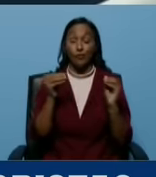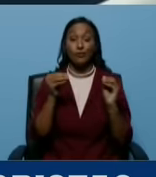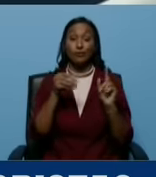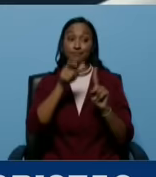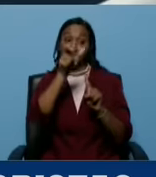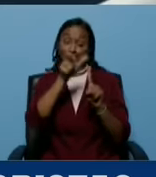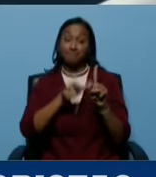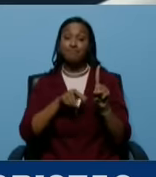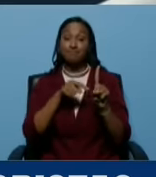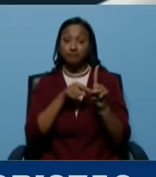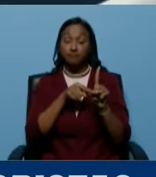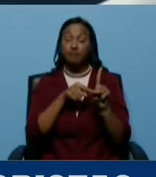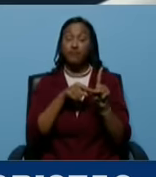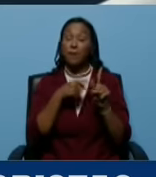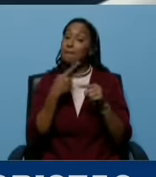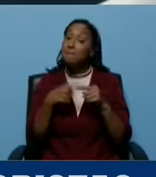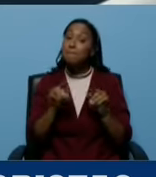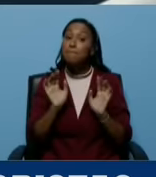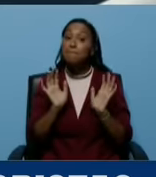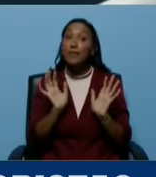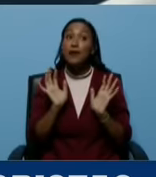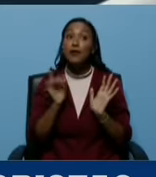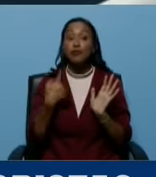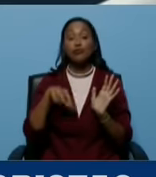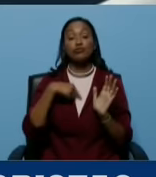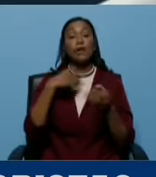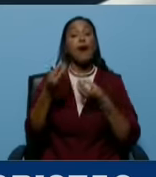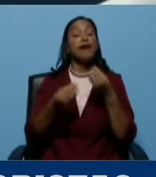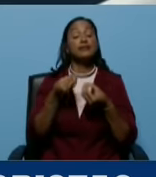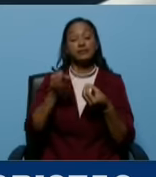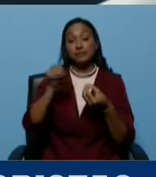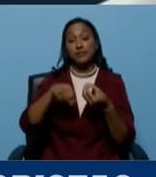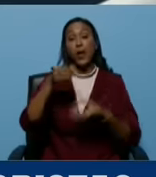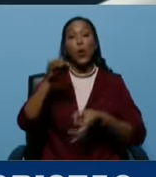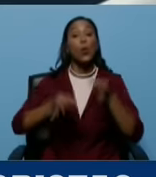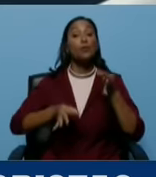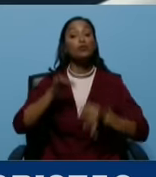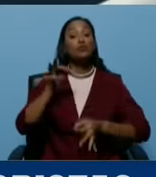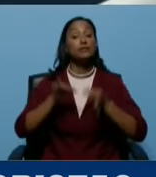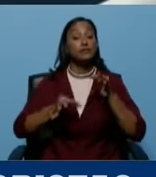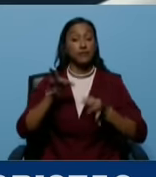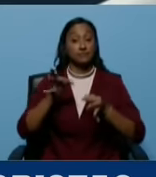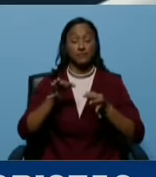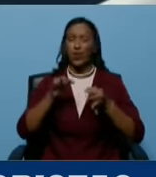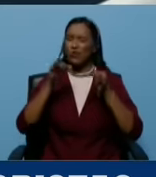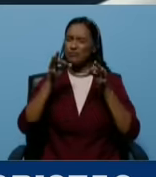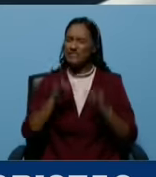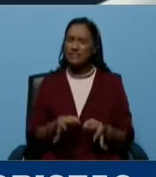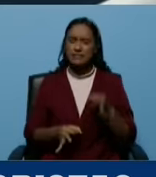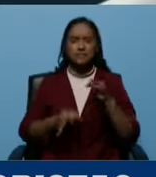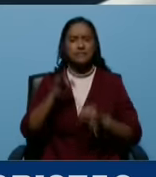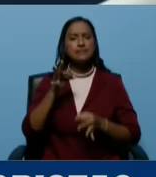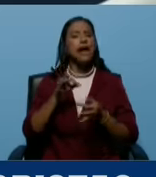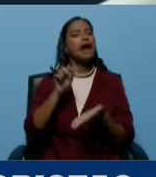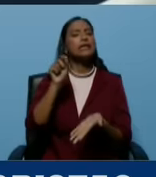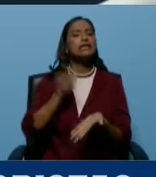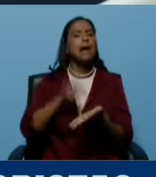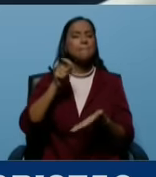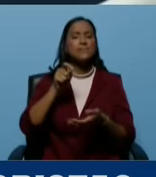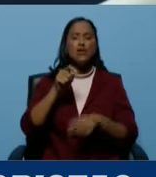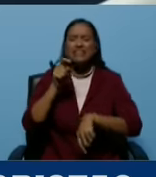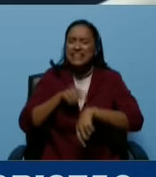nauseabundo, pero más allá de ello, estamos haciendo justicia de manera inmediata, en tiempo